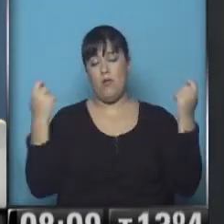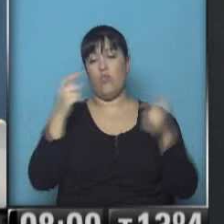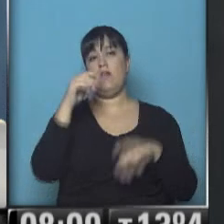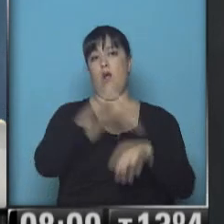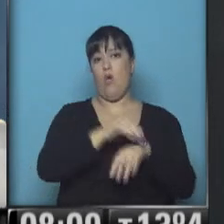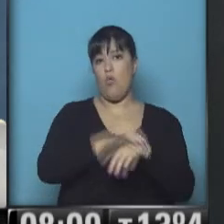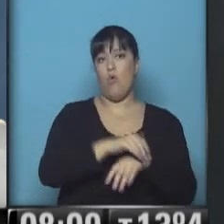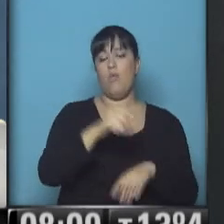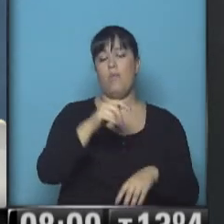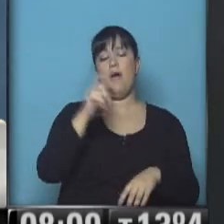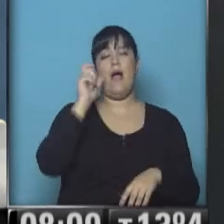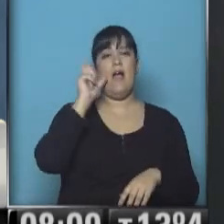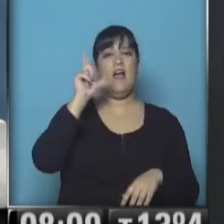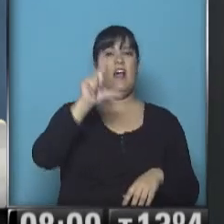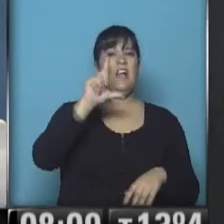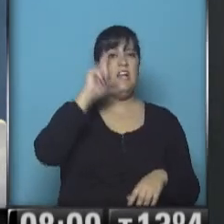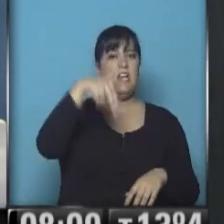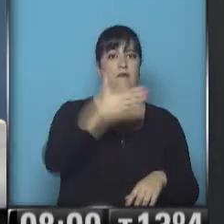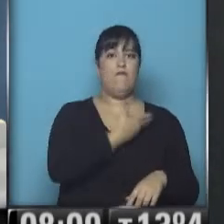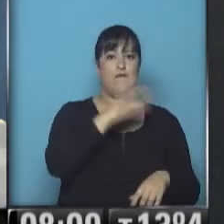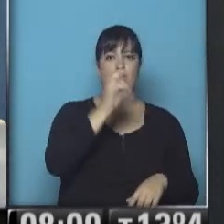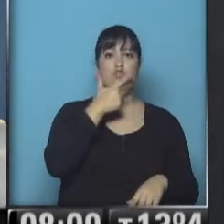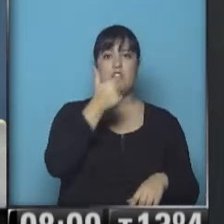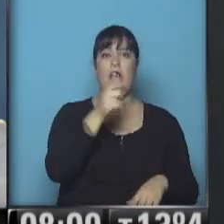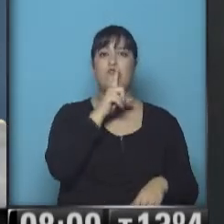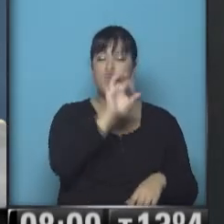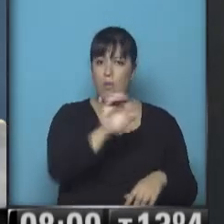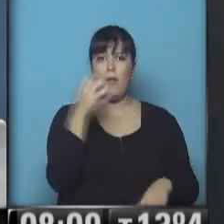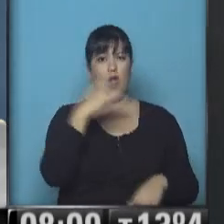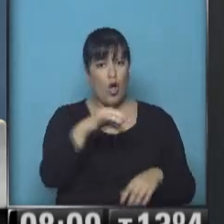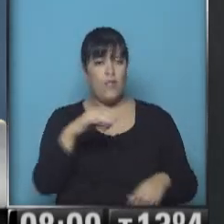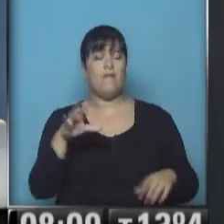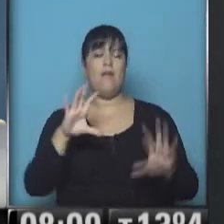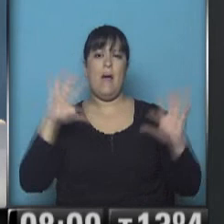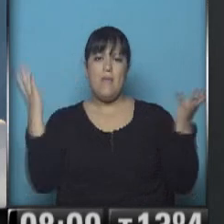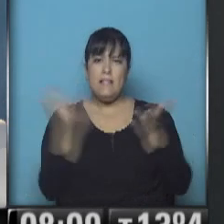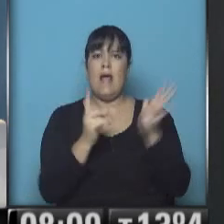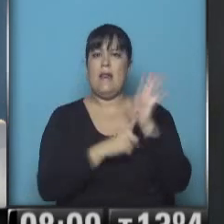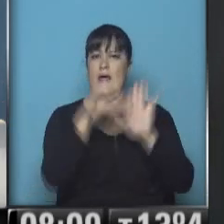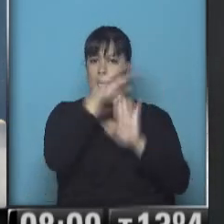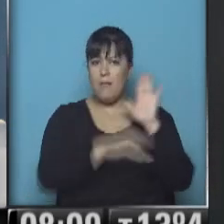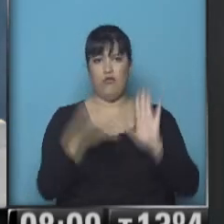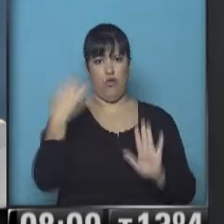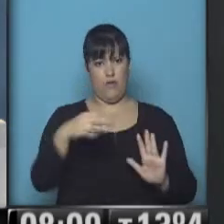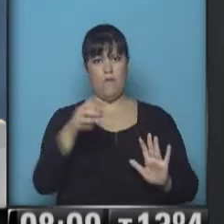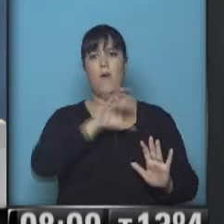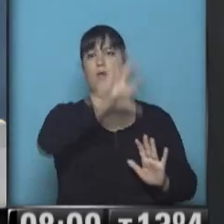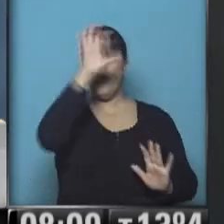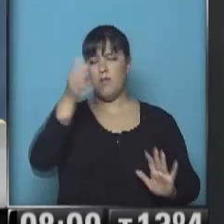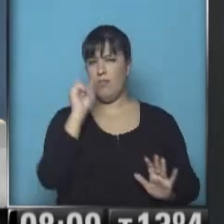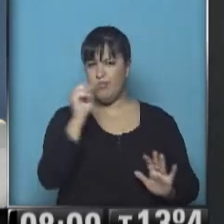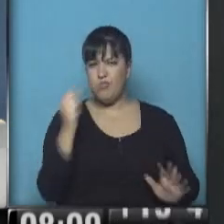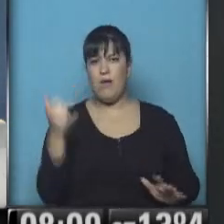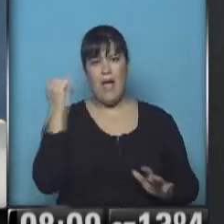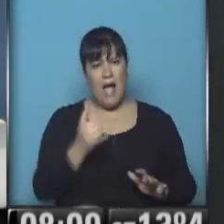cabe la menor duda es que debe haber una regulación desde el punto de vista ambiental, como hay en provincias. En el